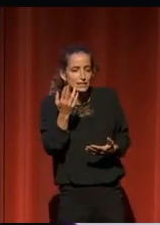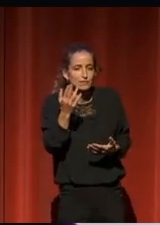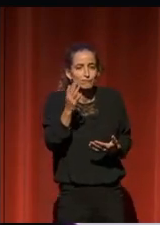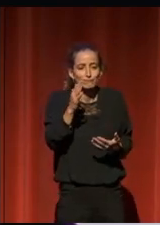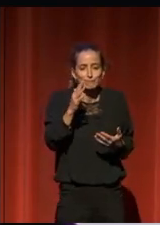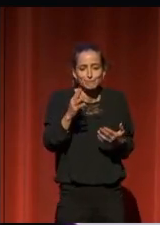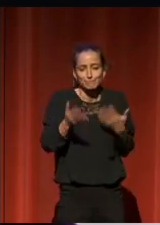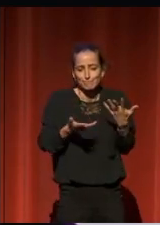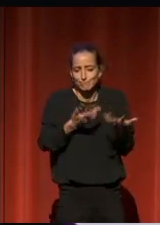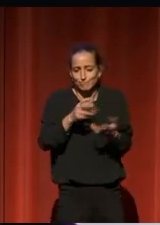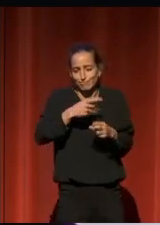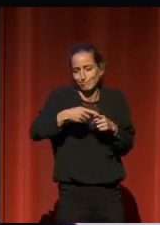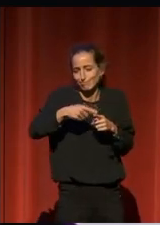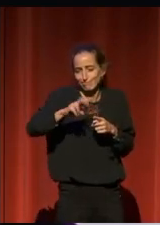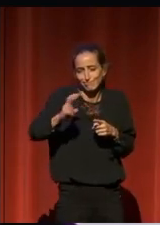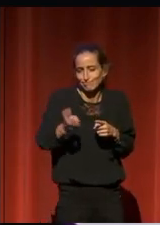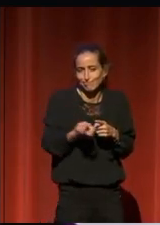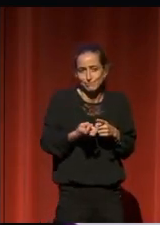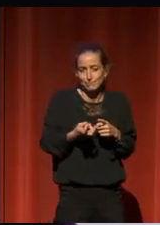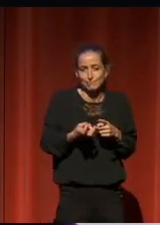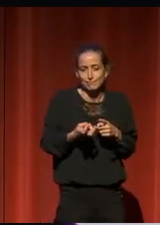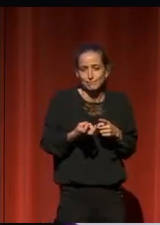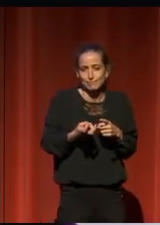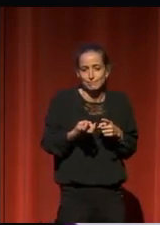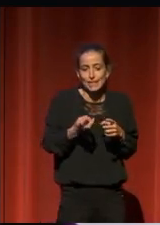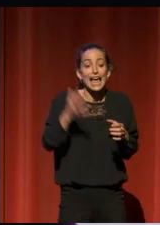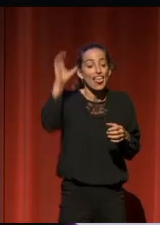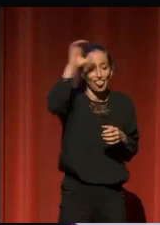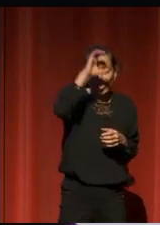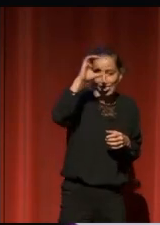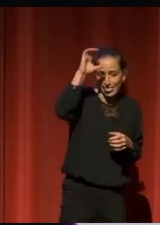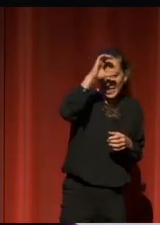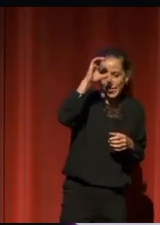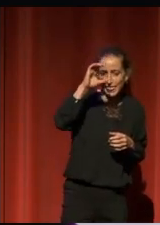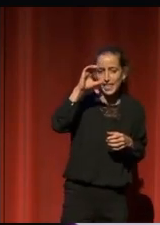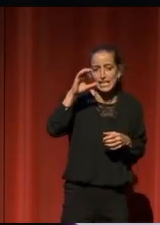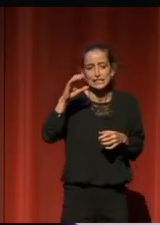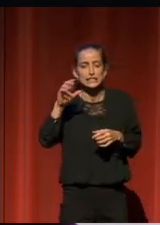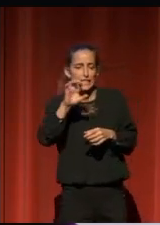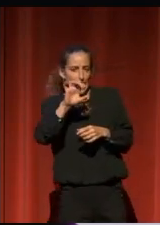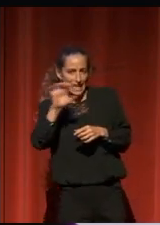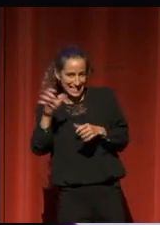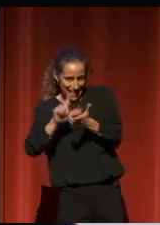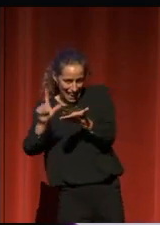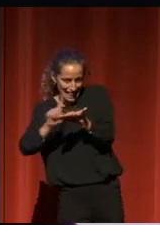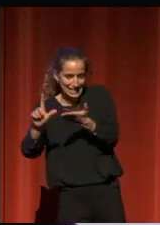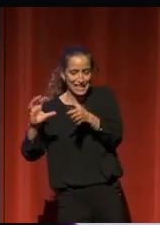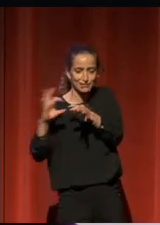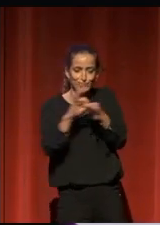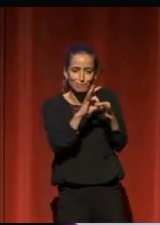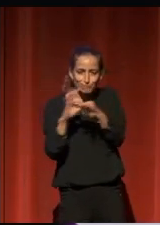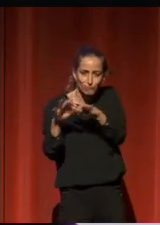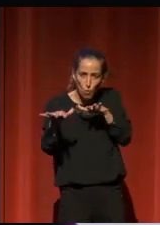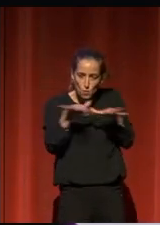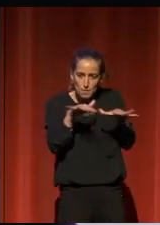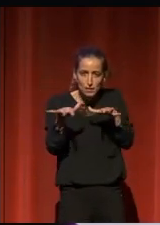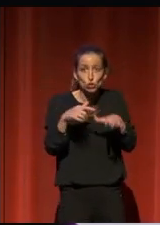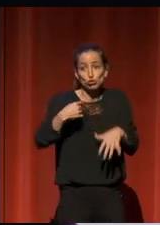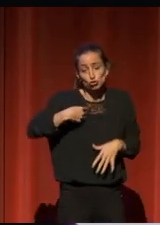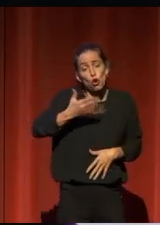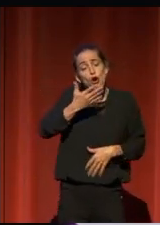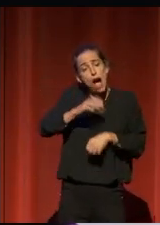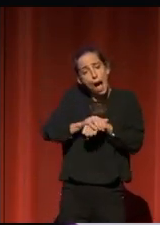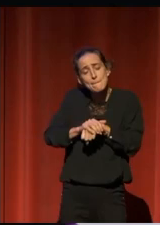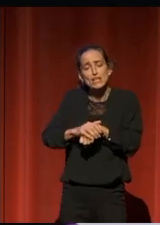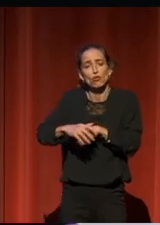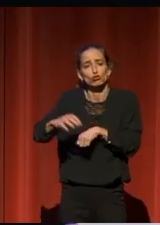se promueve en nuestros días entre las ciencias y las letras, Tengo amigos físicos cuánticos que